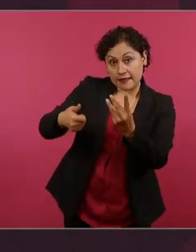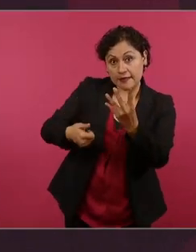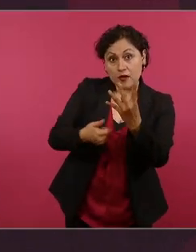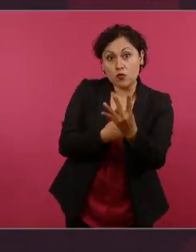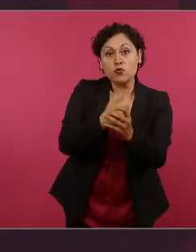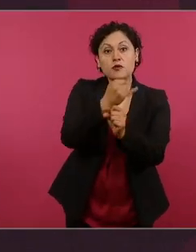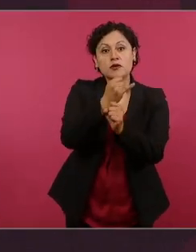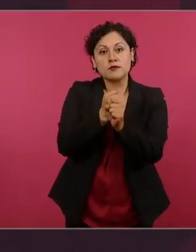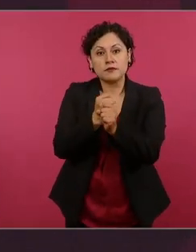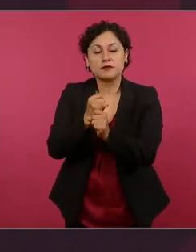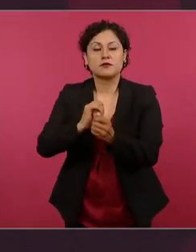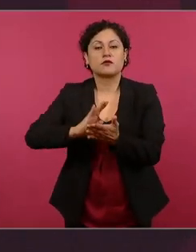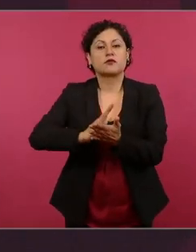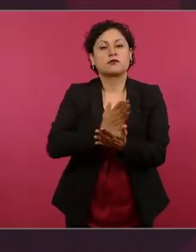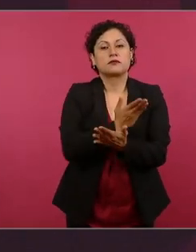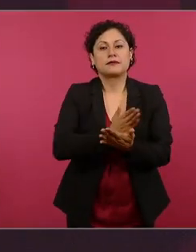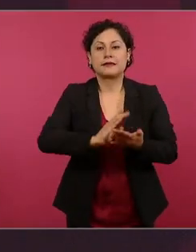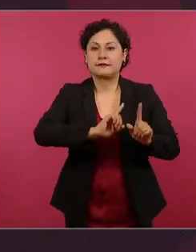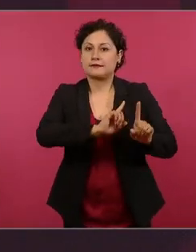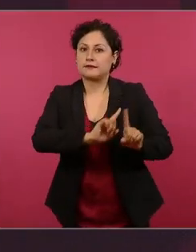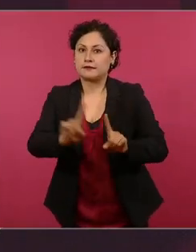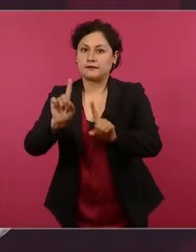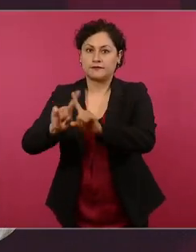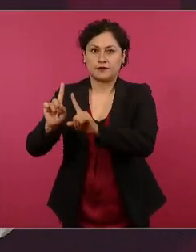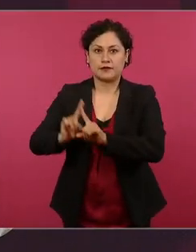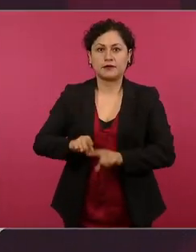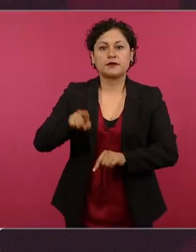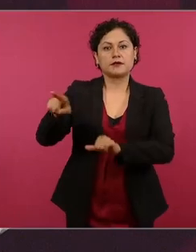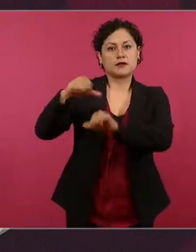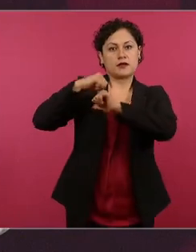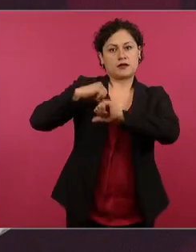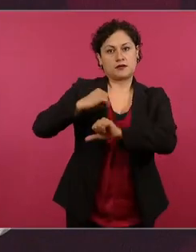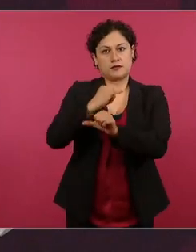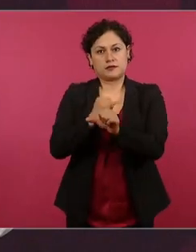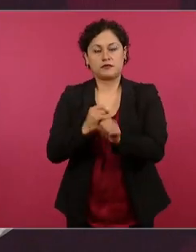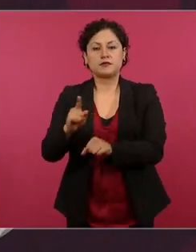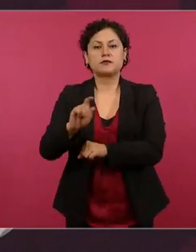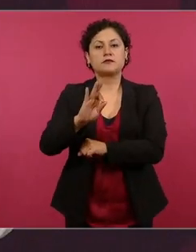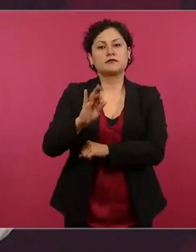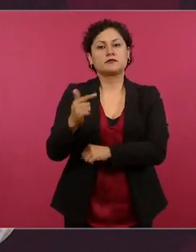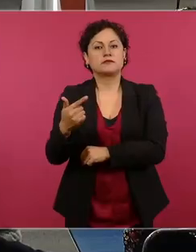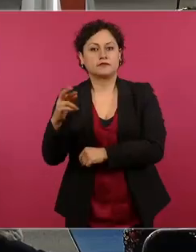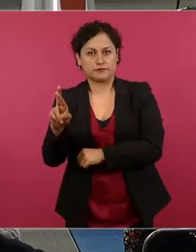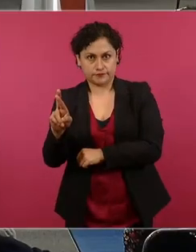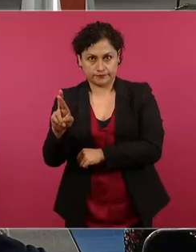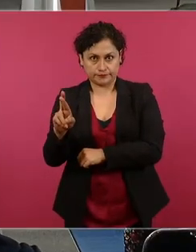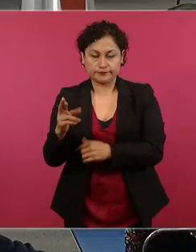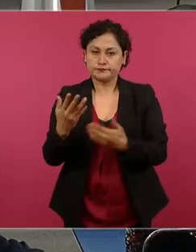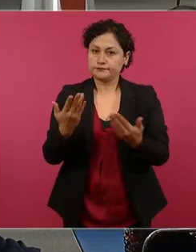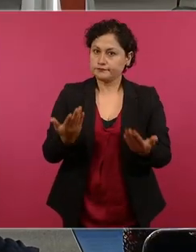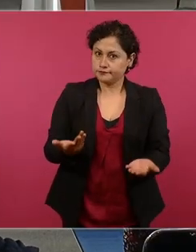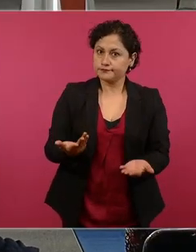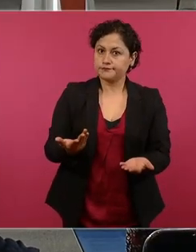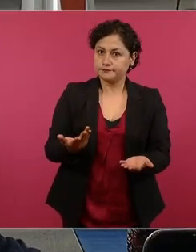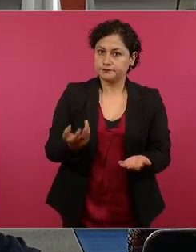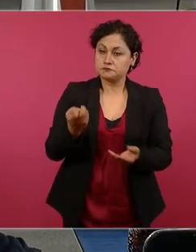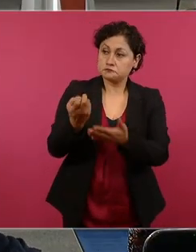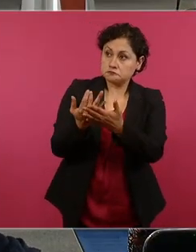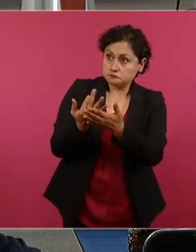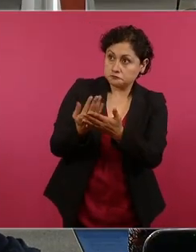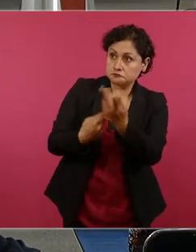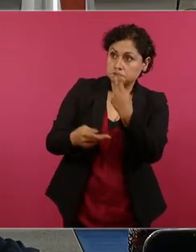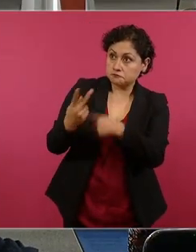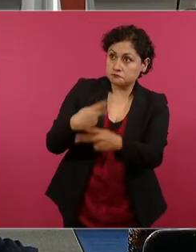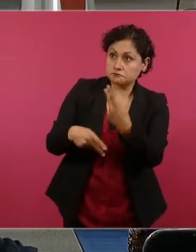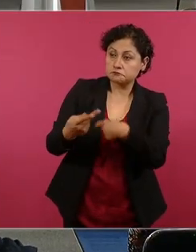cada uno lleva una investigación por parte de la Fiscalía General de la República. Entonces, estaremos en espera de cuál